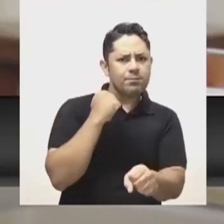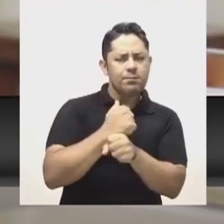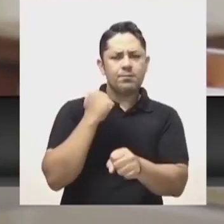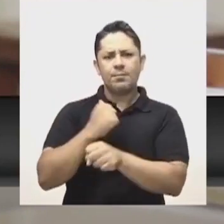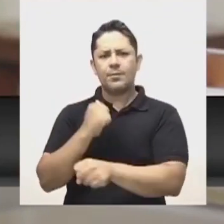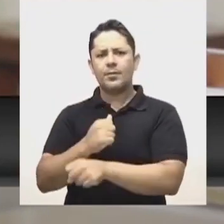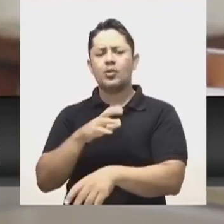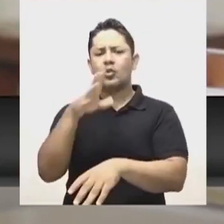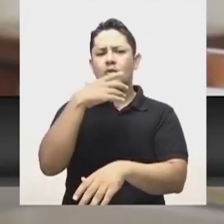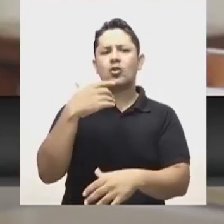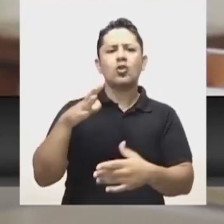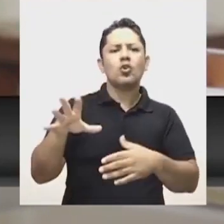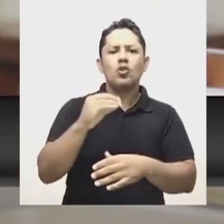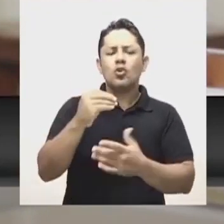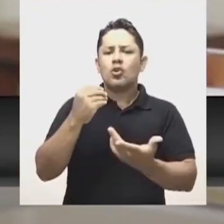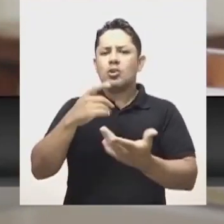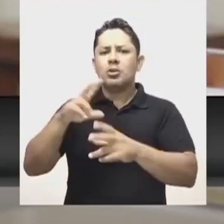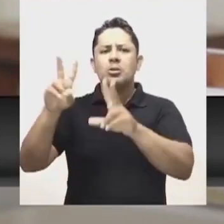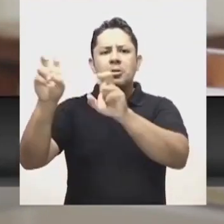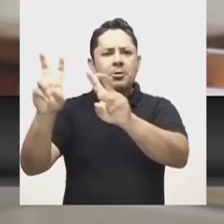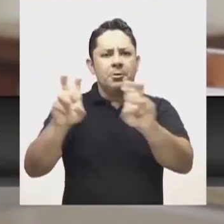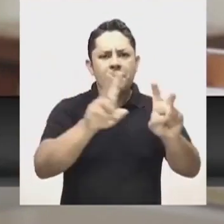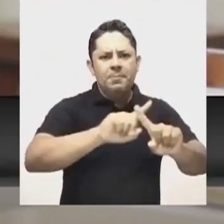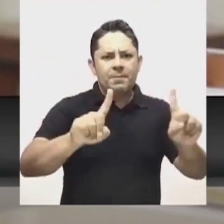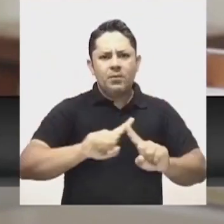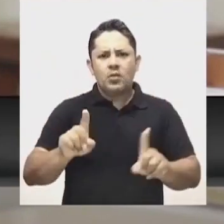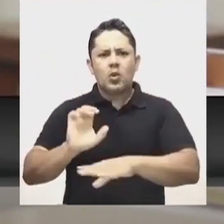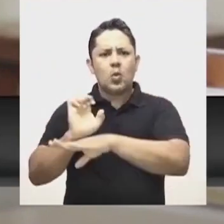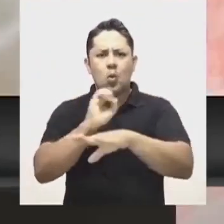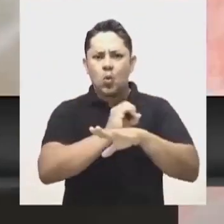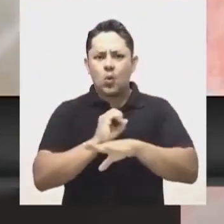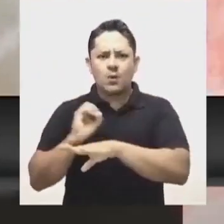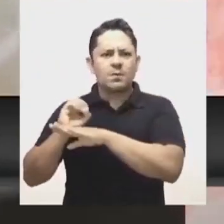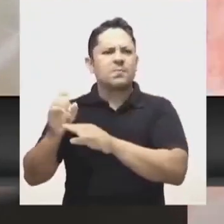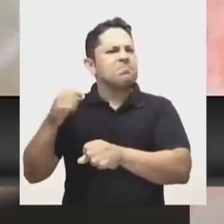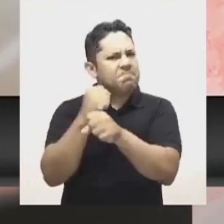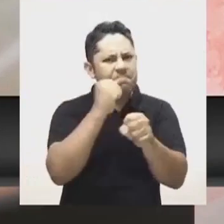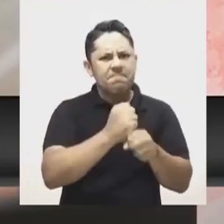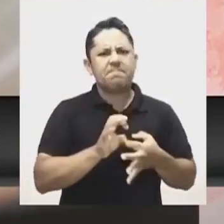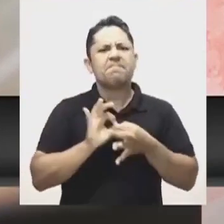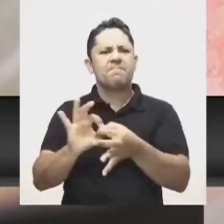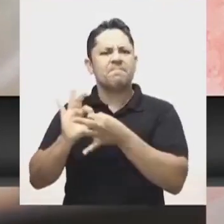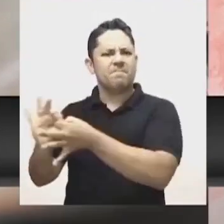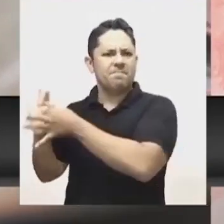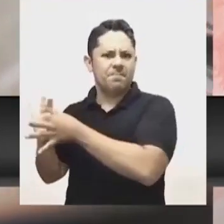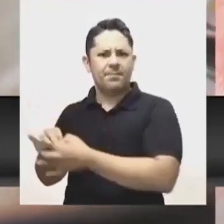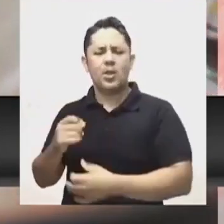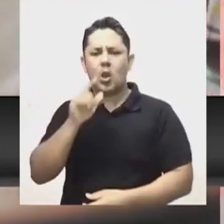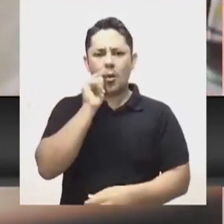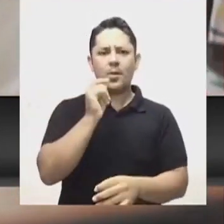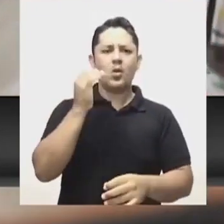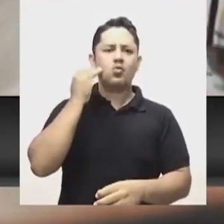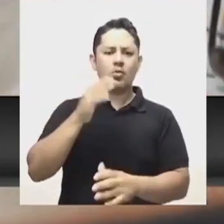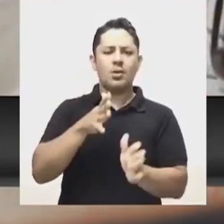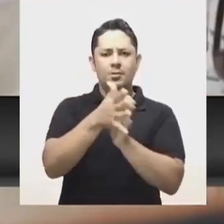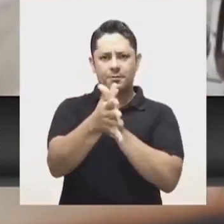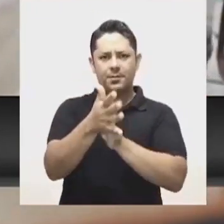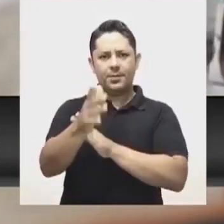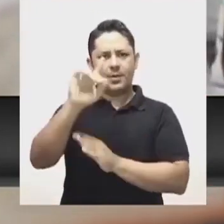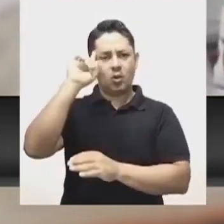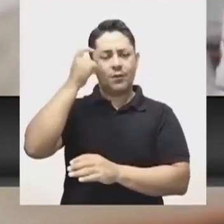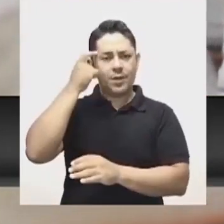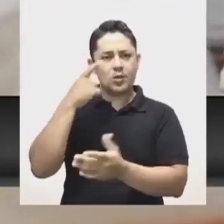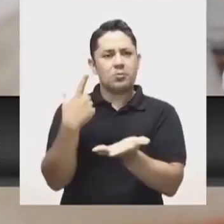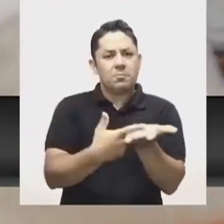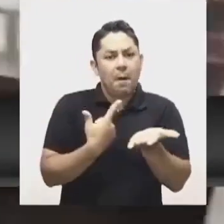se trabajará con todos los sectores, con todas las organizaciones. Por su parte, la parlamentaria se refirió al encuentro sostenido